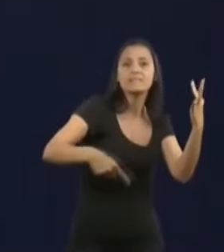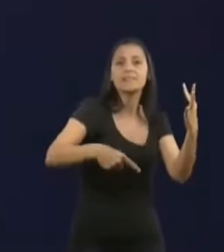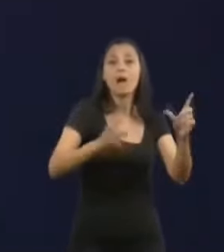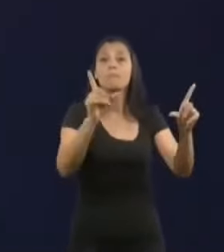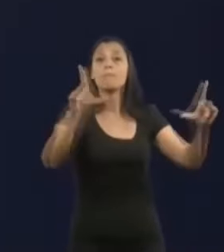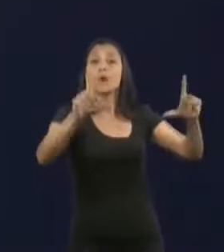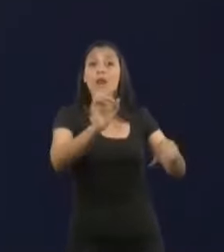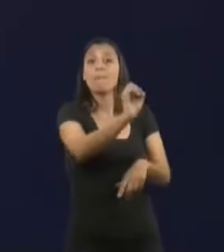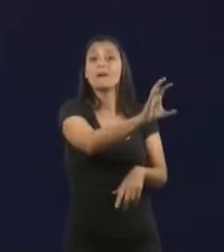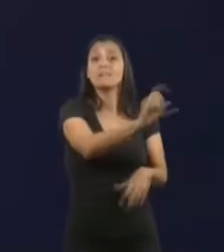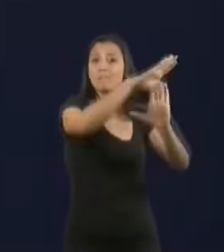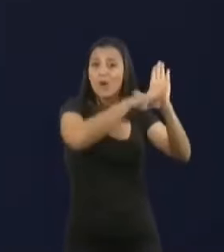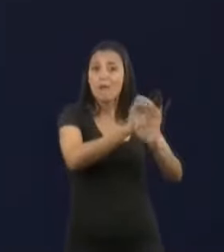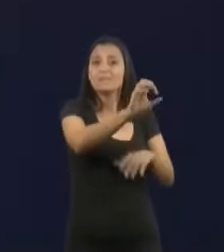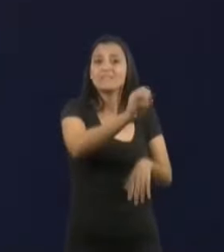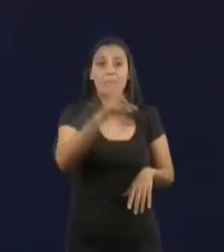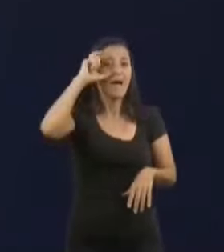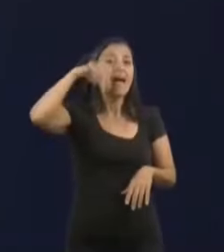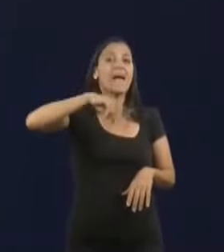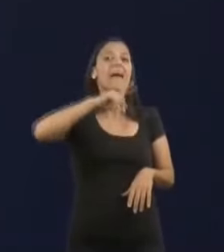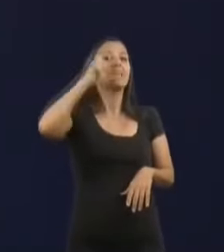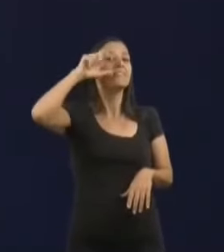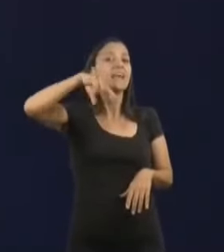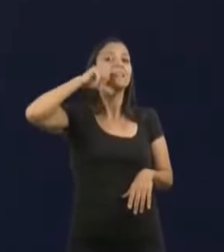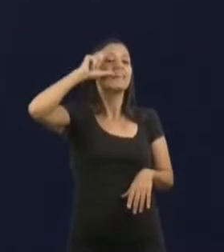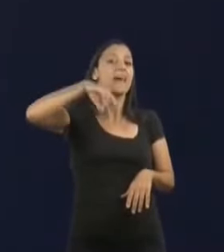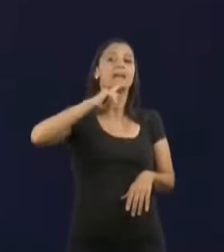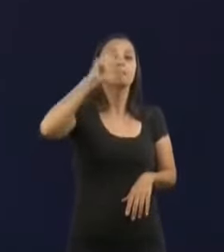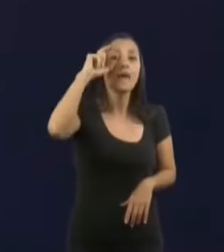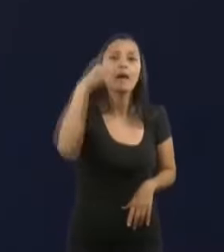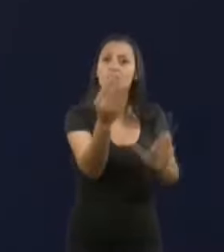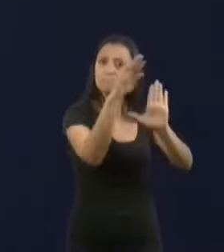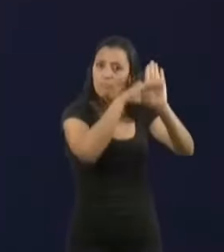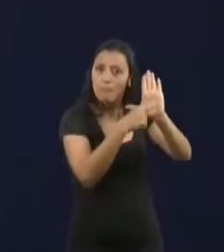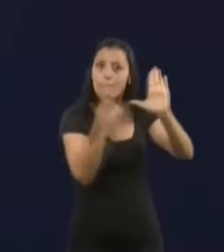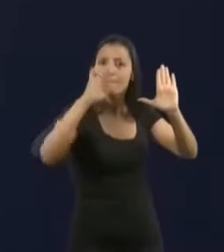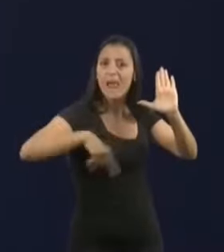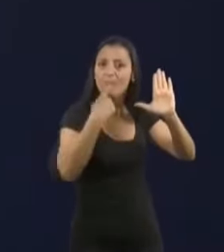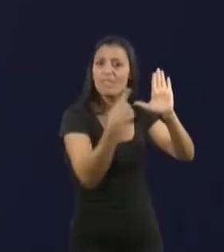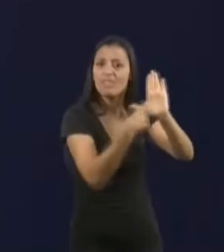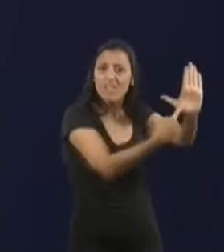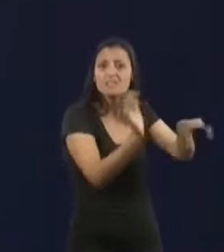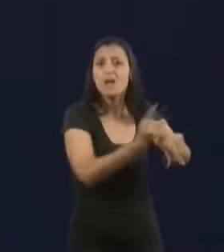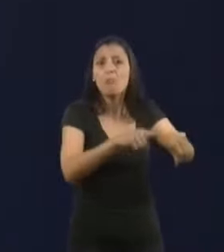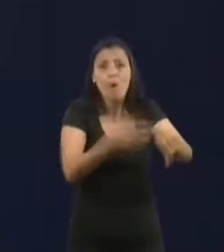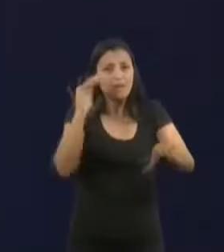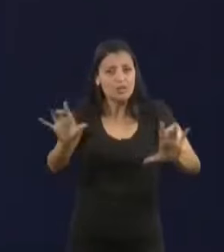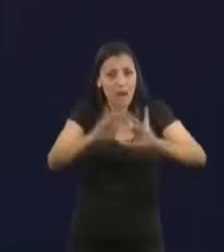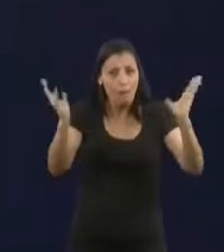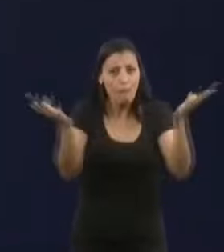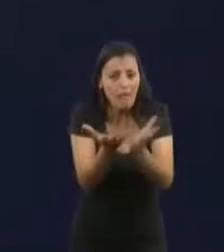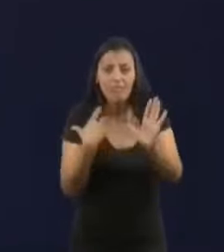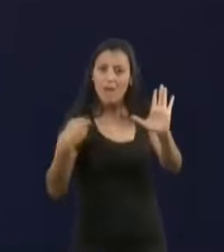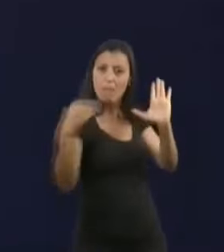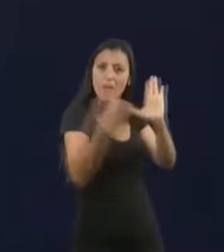entrent tenerte y que paradójicamente se desarrolló en el marco de la pandemia donde